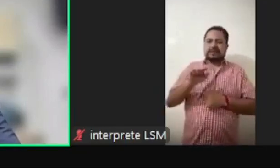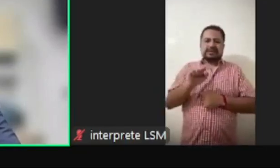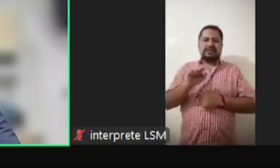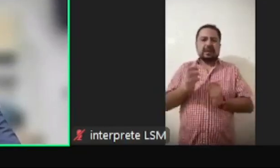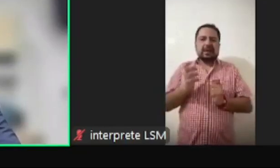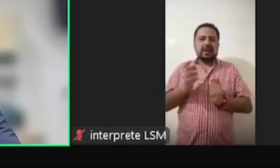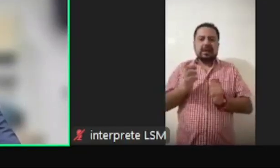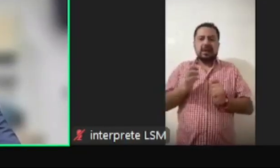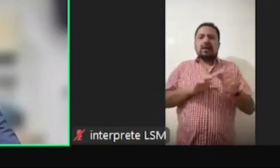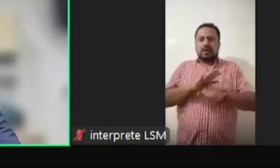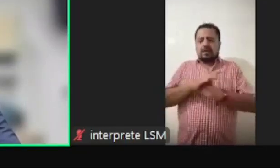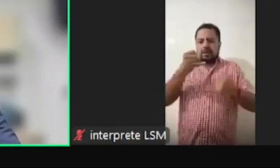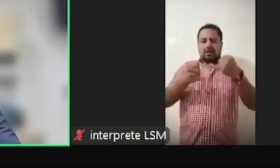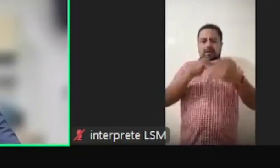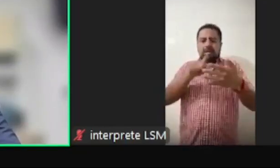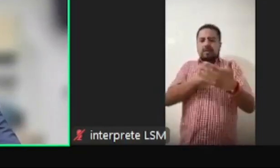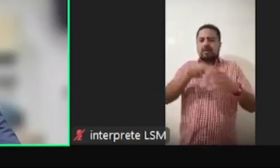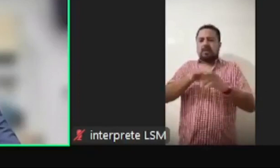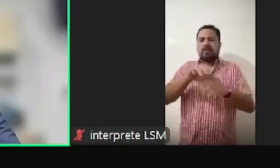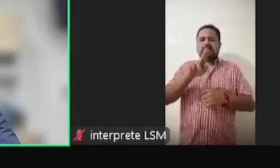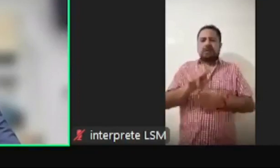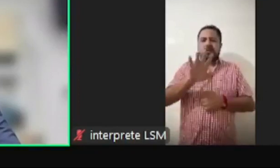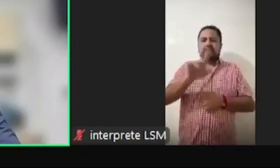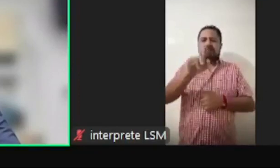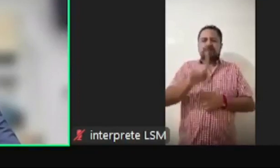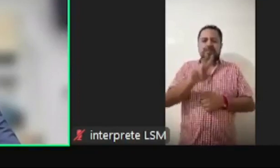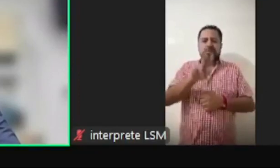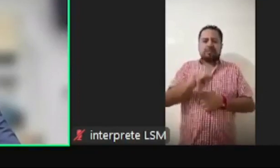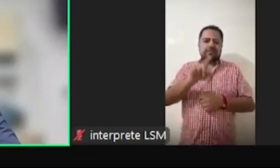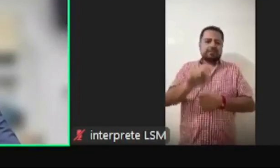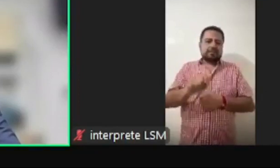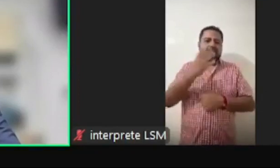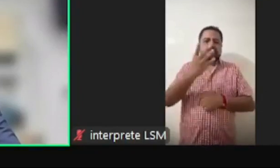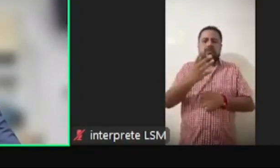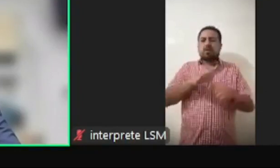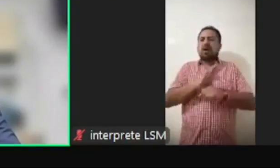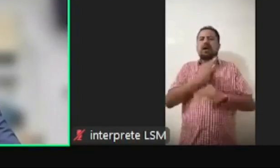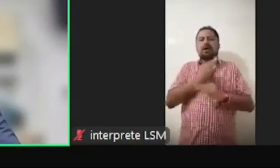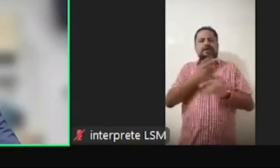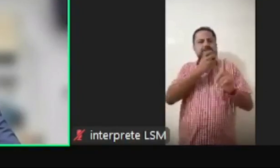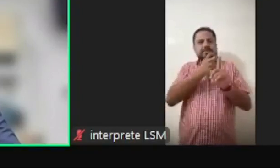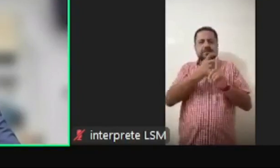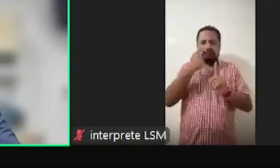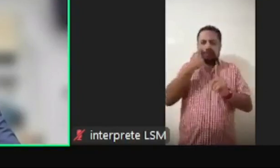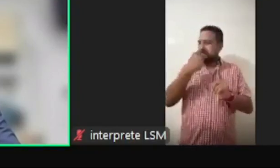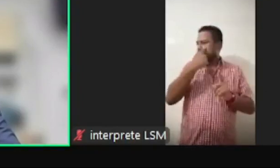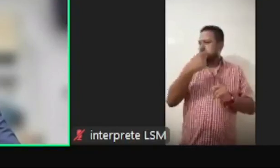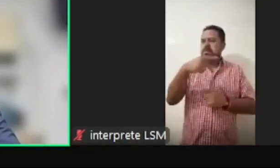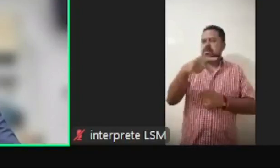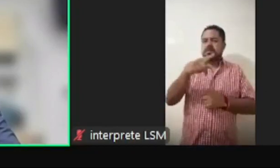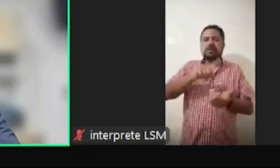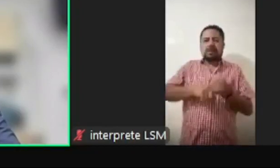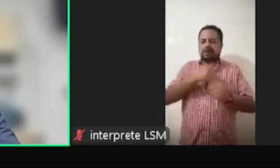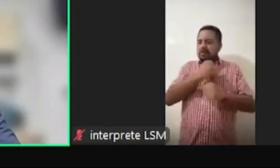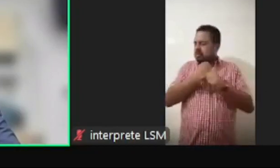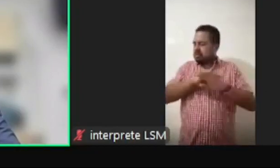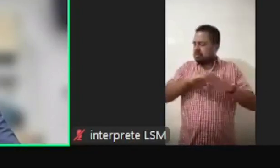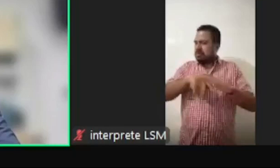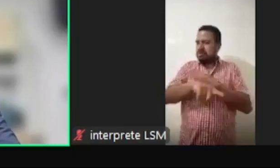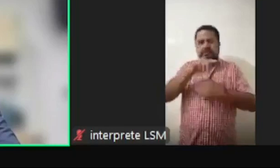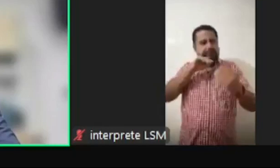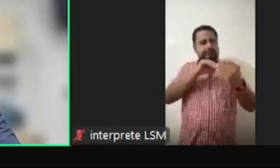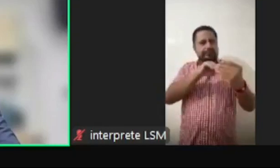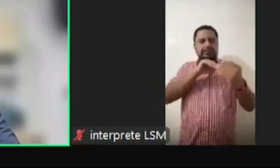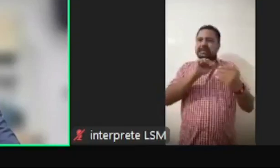en el juicio electoral ciudadano 85 diagonal 2024 y que en este acto somete a la consideración de este pleno para su análisis, discusión y en su